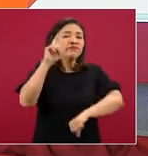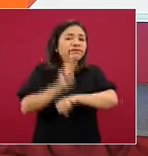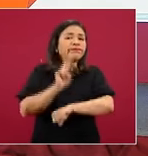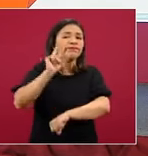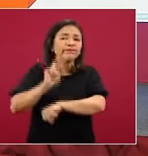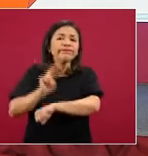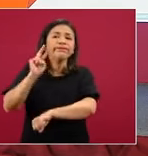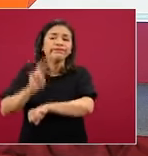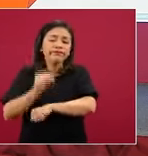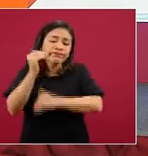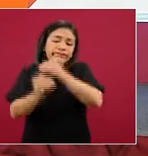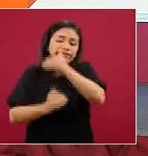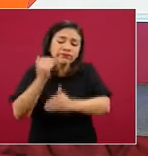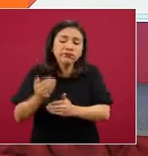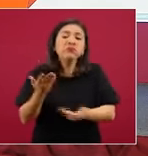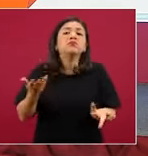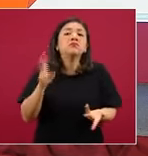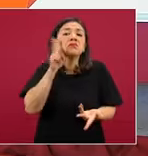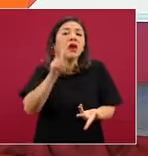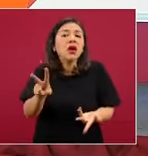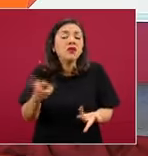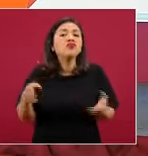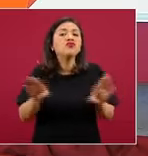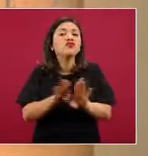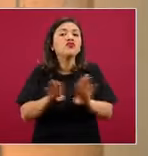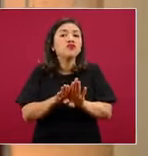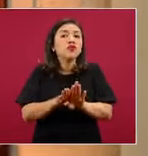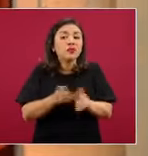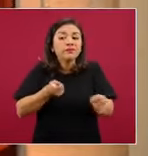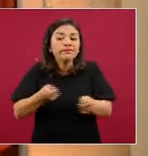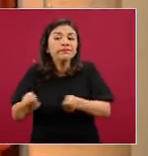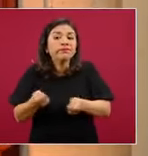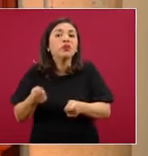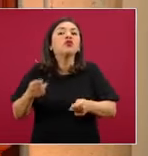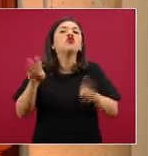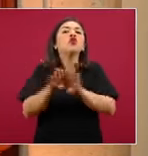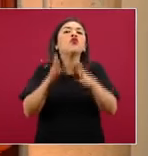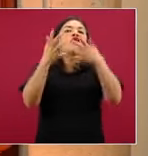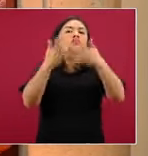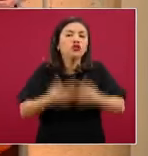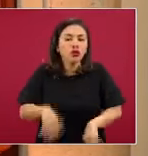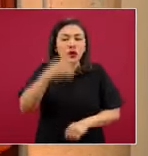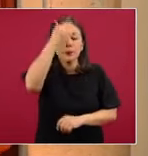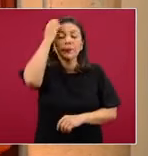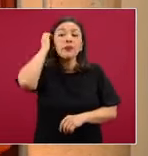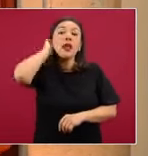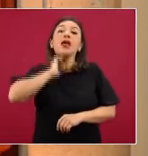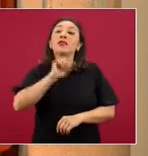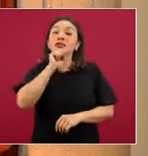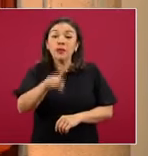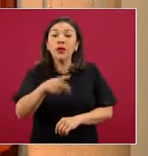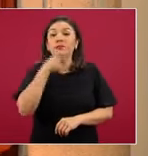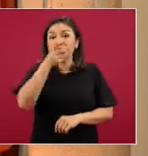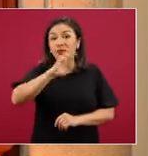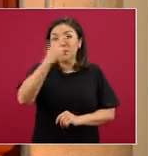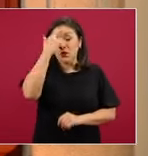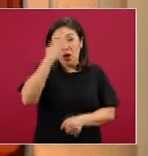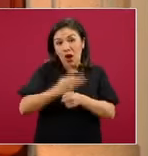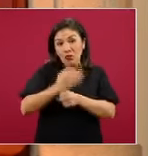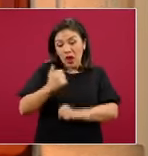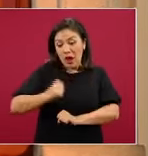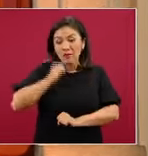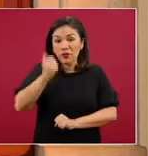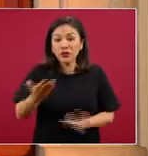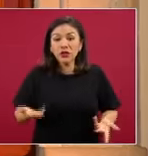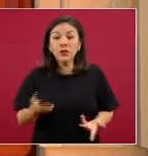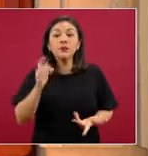monitoreando para ver el impacto de estas estrategias. También recordar y aprovechar, también lo recordamos